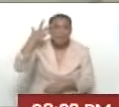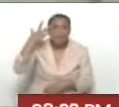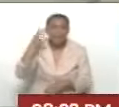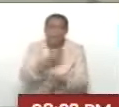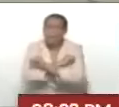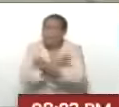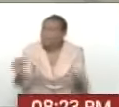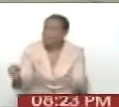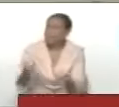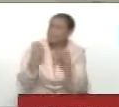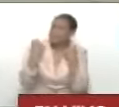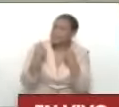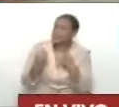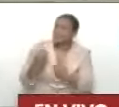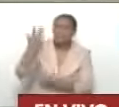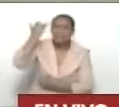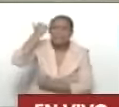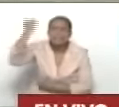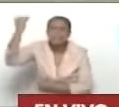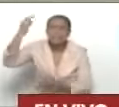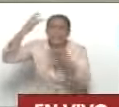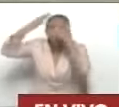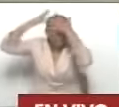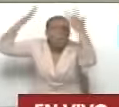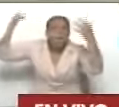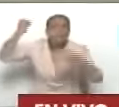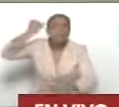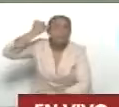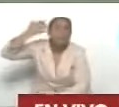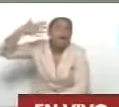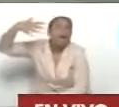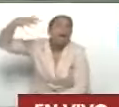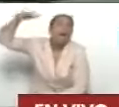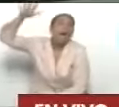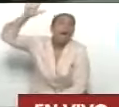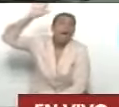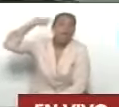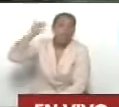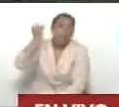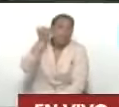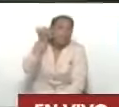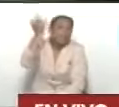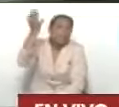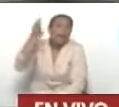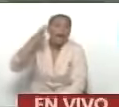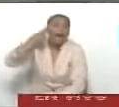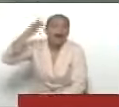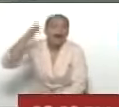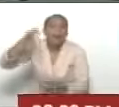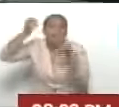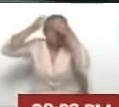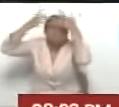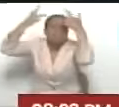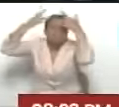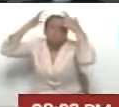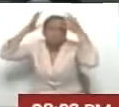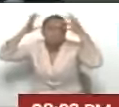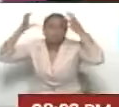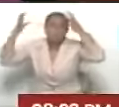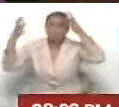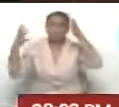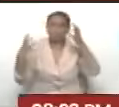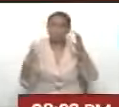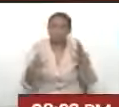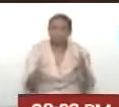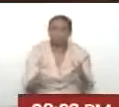esto era un sueño, que era algo utópico, hoy todos los carabobeños y las